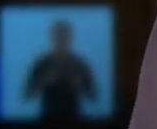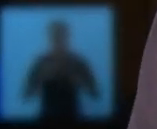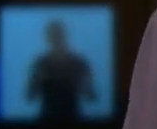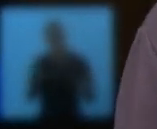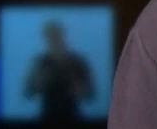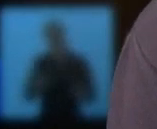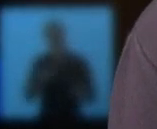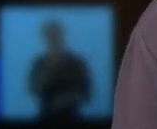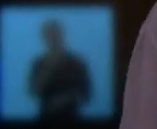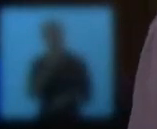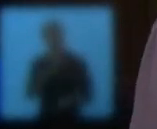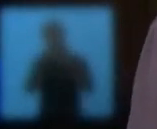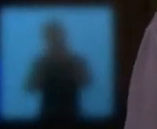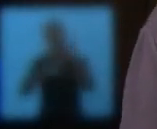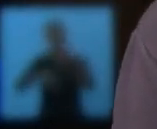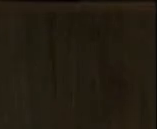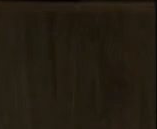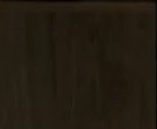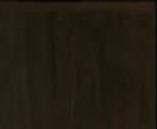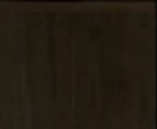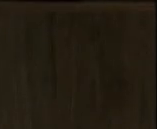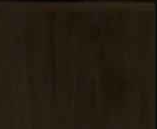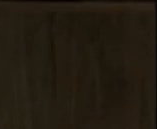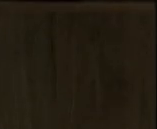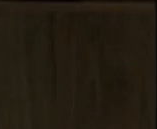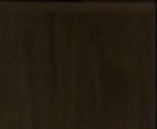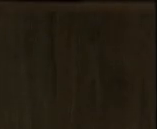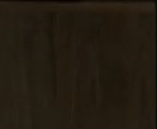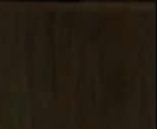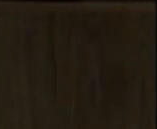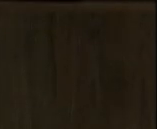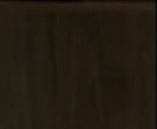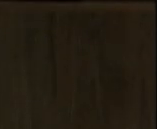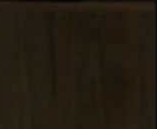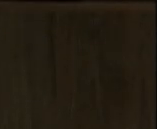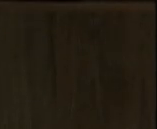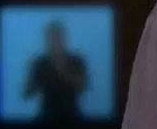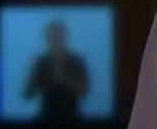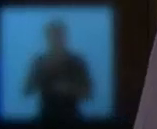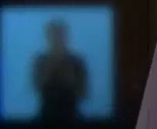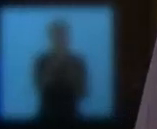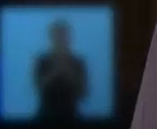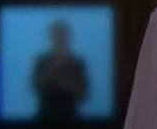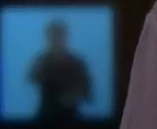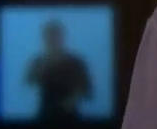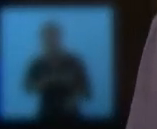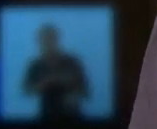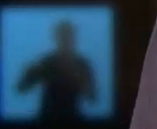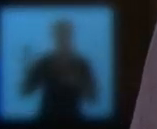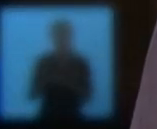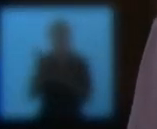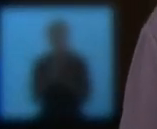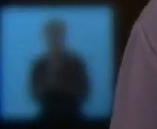algún modo se lo notó incómodo con el formato. ¿No lo ves cercano después de lo que pasó a Alberto Fernández? Creo que en general lo que están